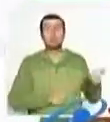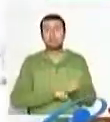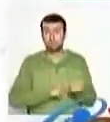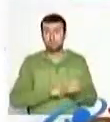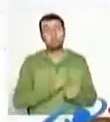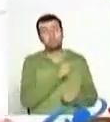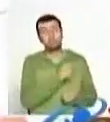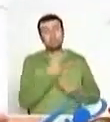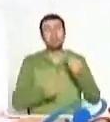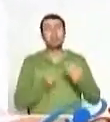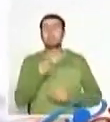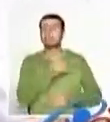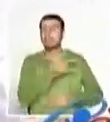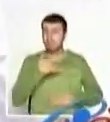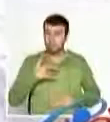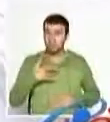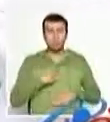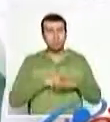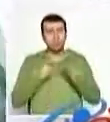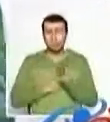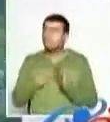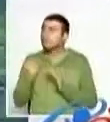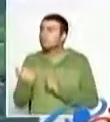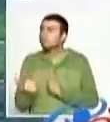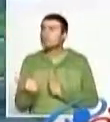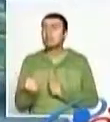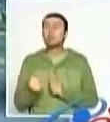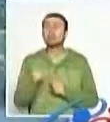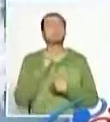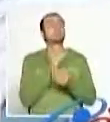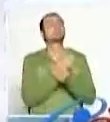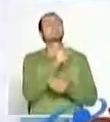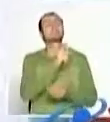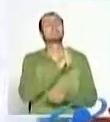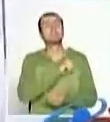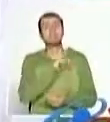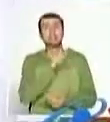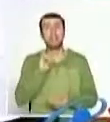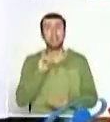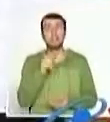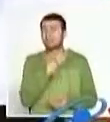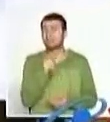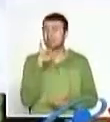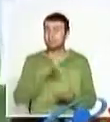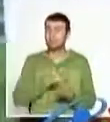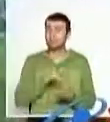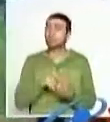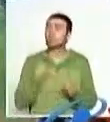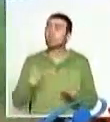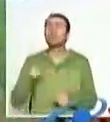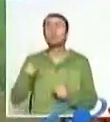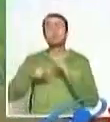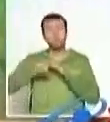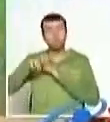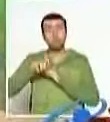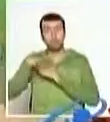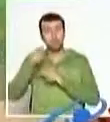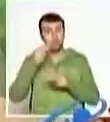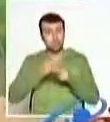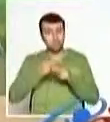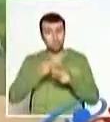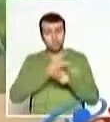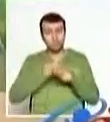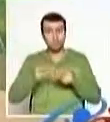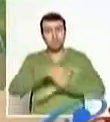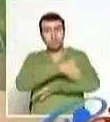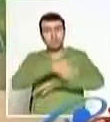hace terapéutico y clínico, atendiendo pacientes en Cali, ahí en el norte, donde ya pueden tener papel y lápiz para que copien la dirección.